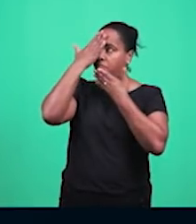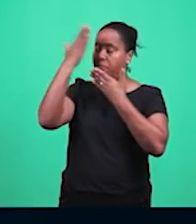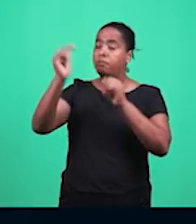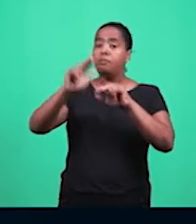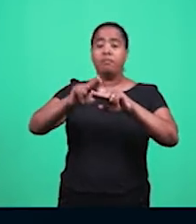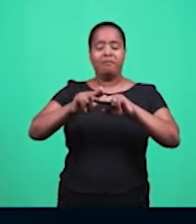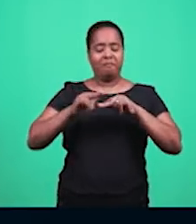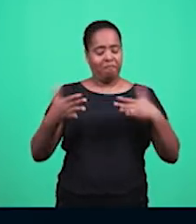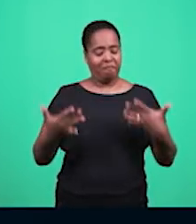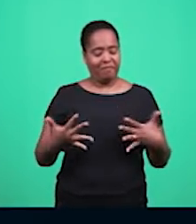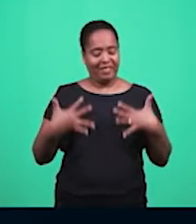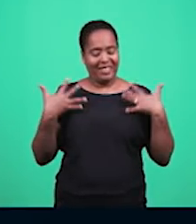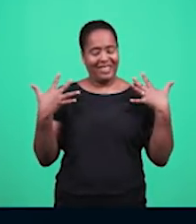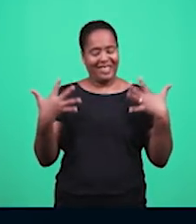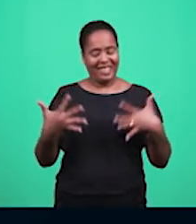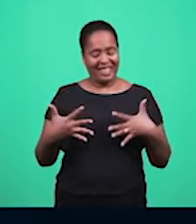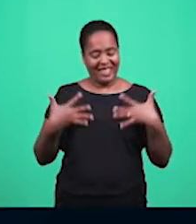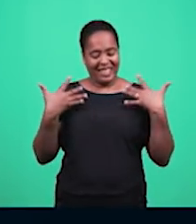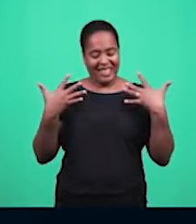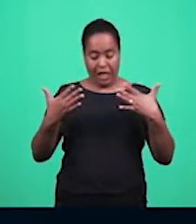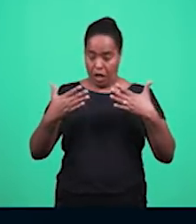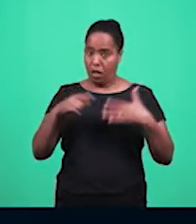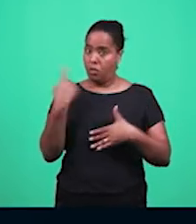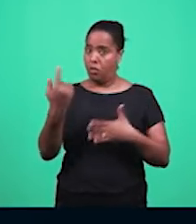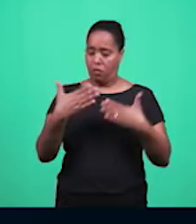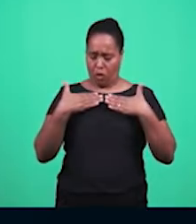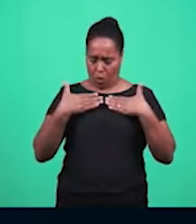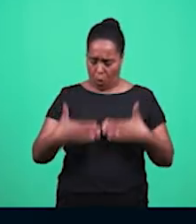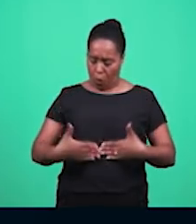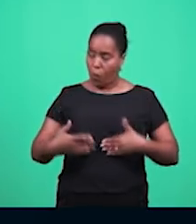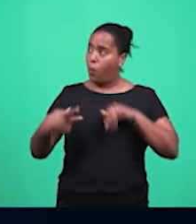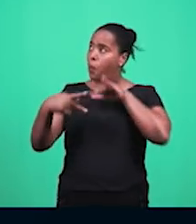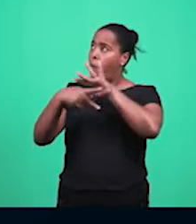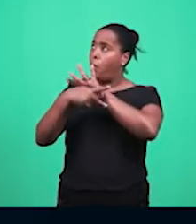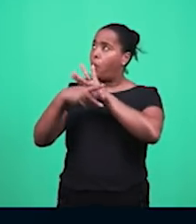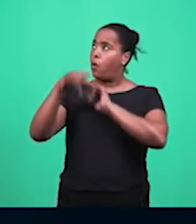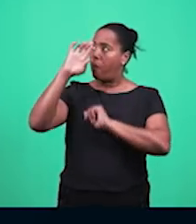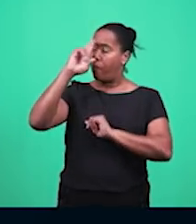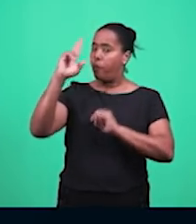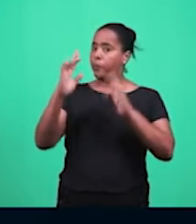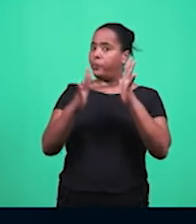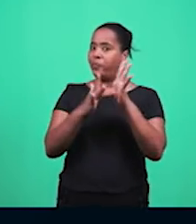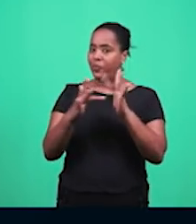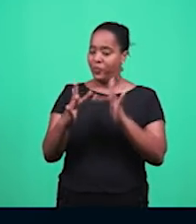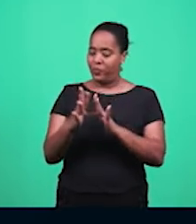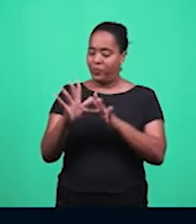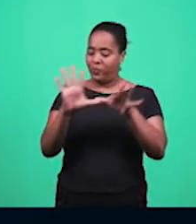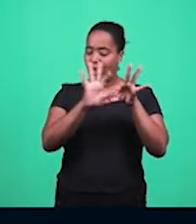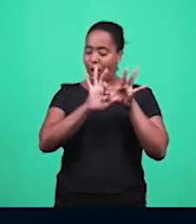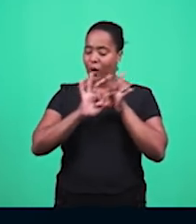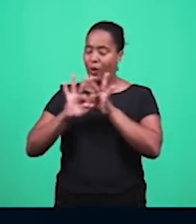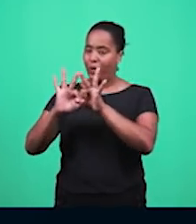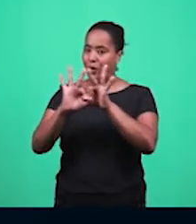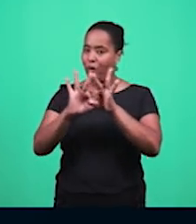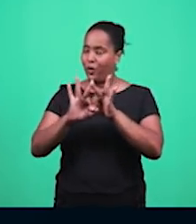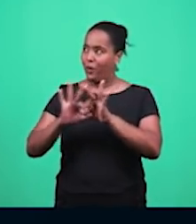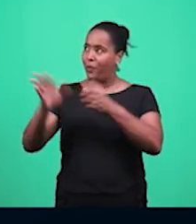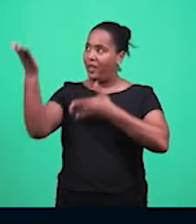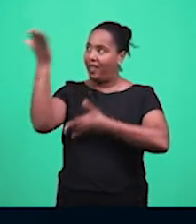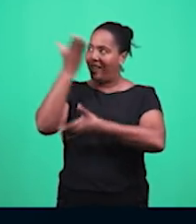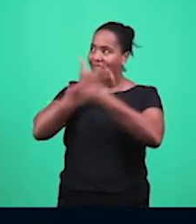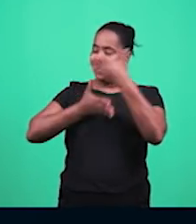por el privilegio de ser parte del cuerpo señor jesus por esta comunión que nos